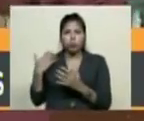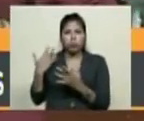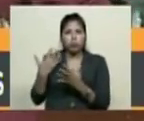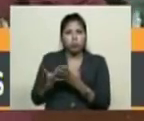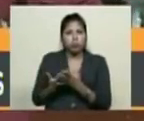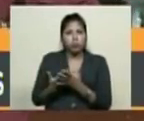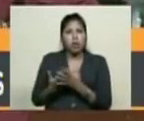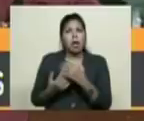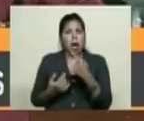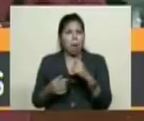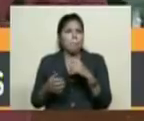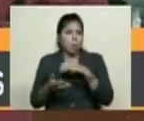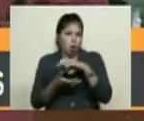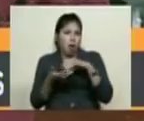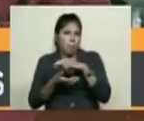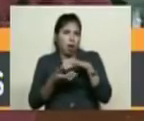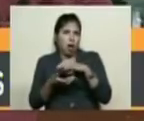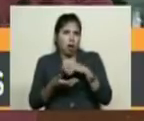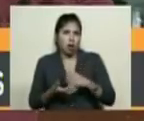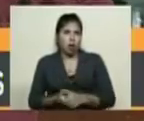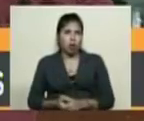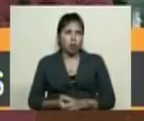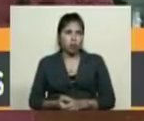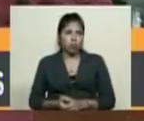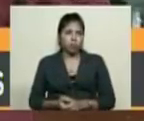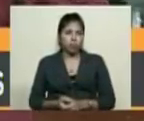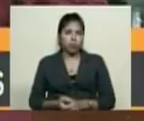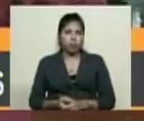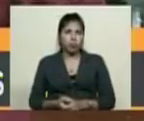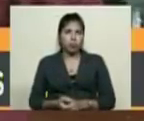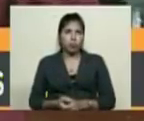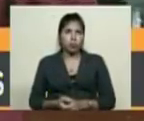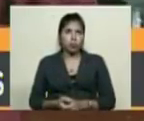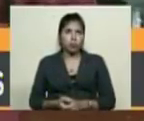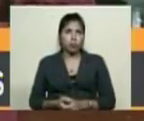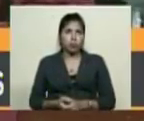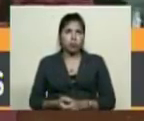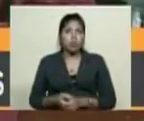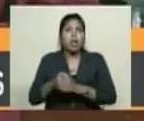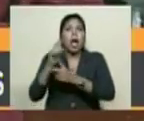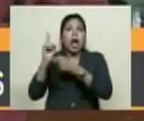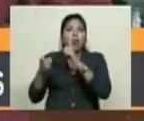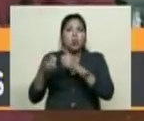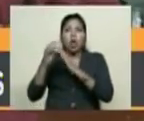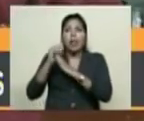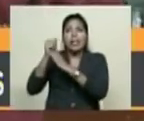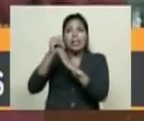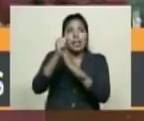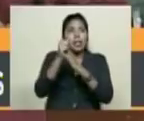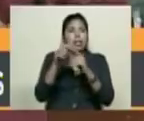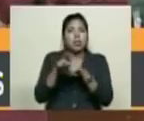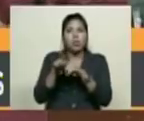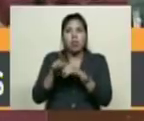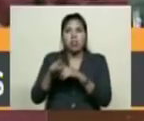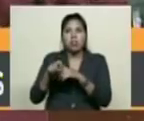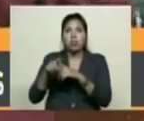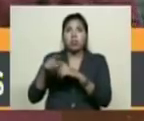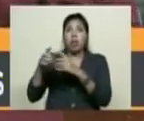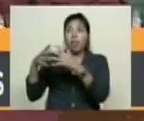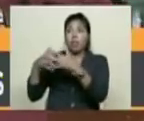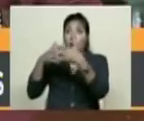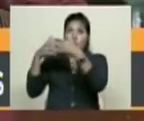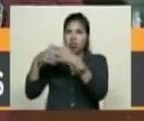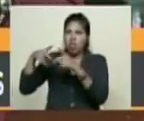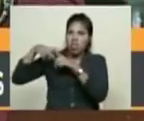problemas últimamente, porque quizás algunos líderes de la derecha se dejan presionar por los gobiernos de Estados